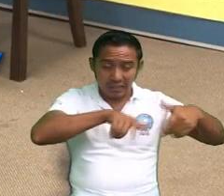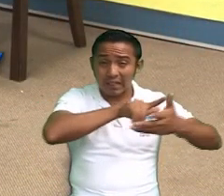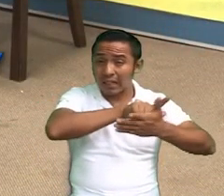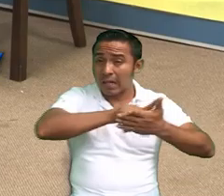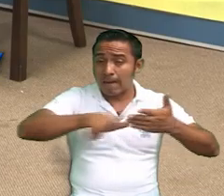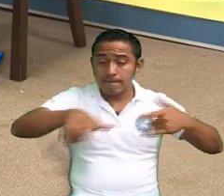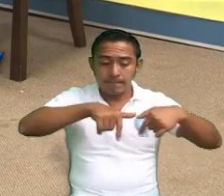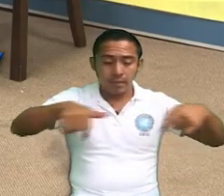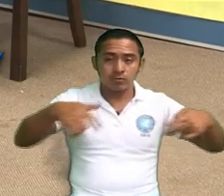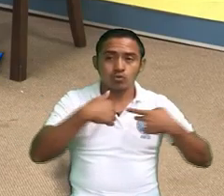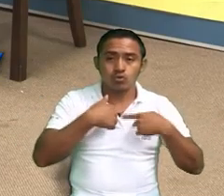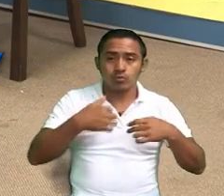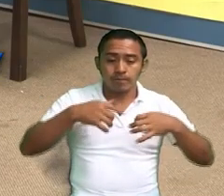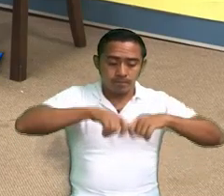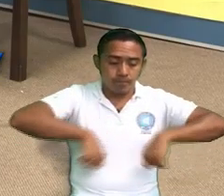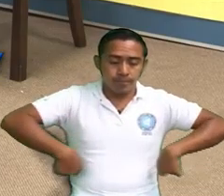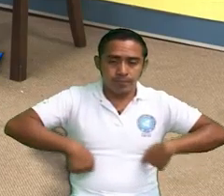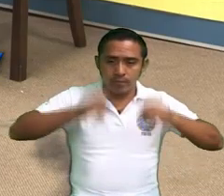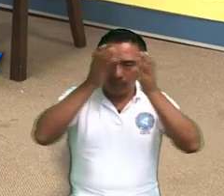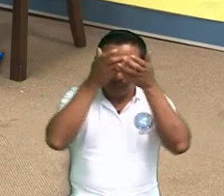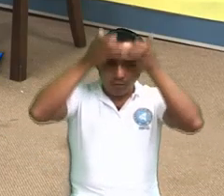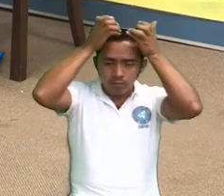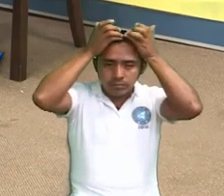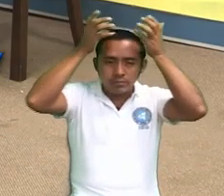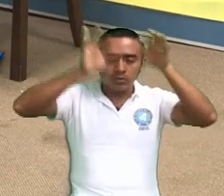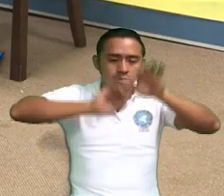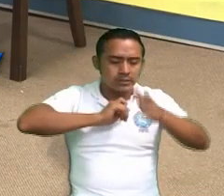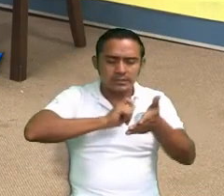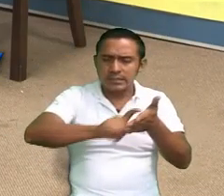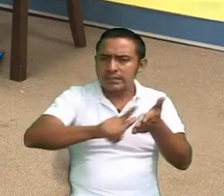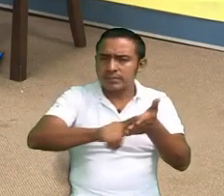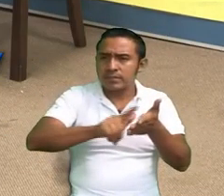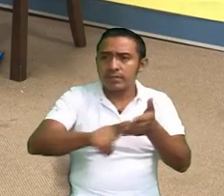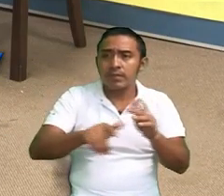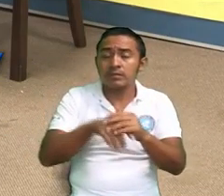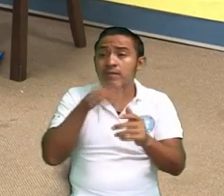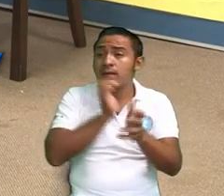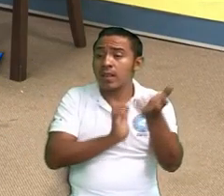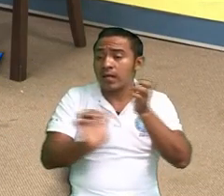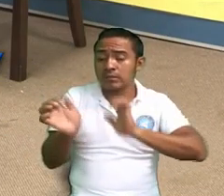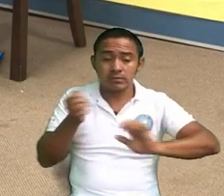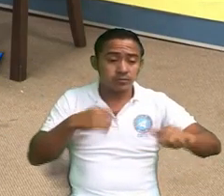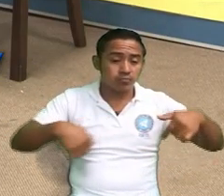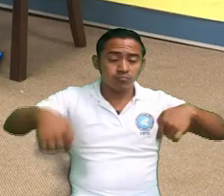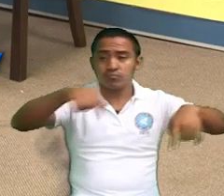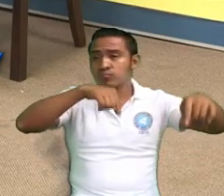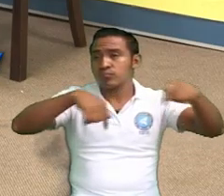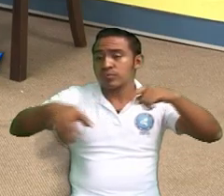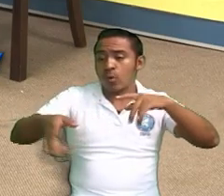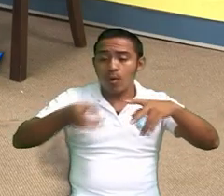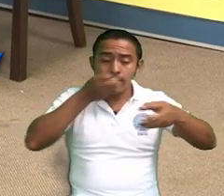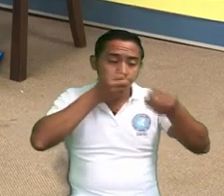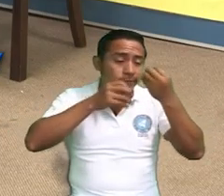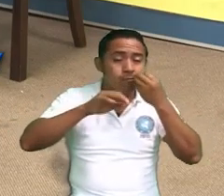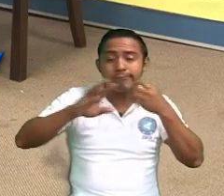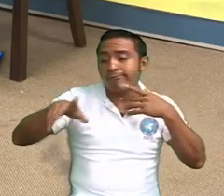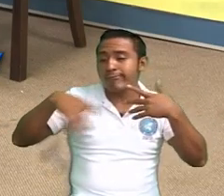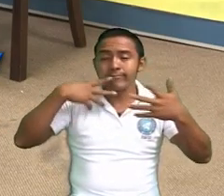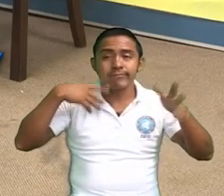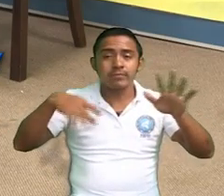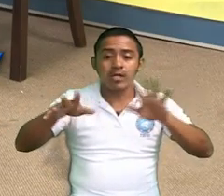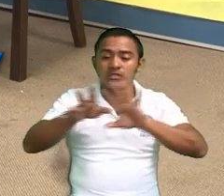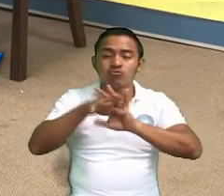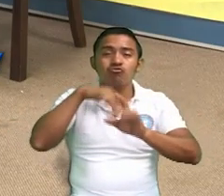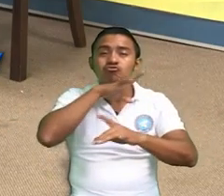alimentos, cómo estamos nosotros al momento de cocinar los alimentos. Vemos que los niños andan jugando y se meten todo a la boca y andan las manos